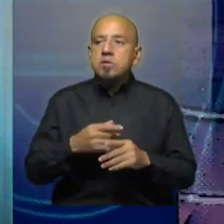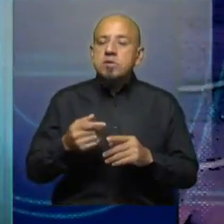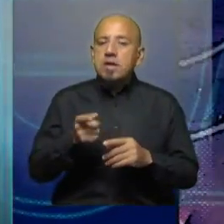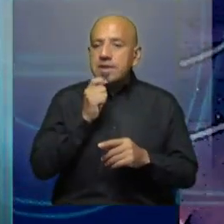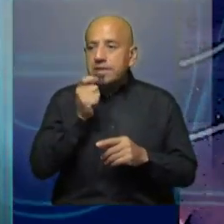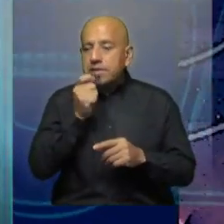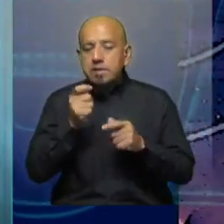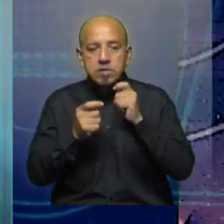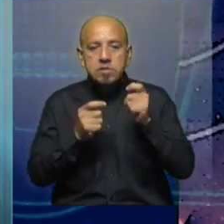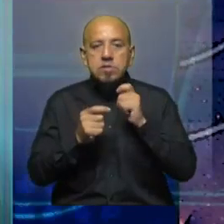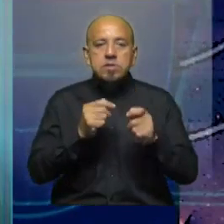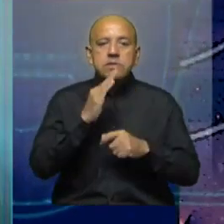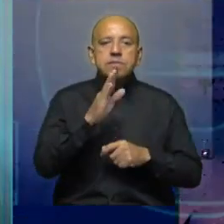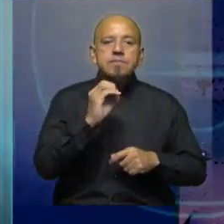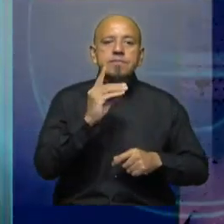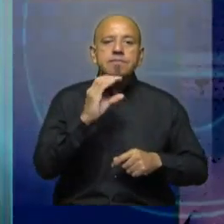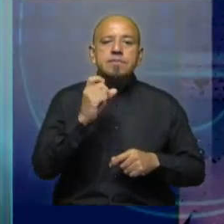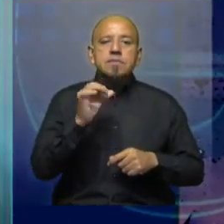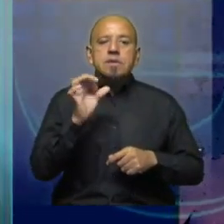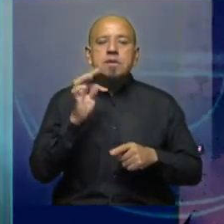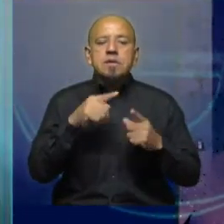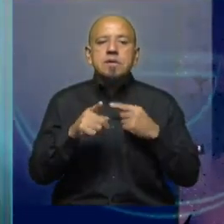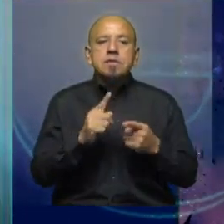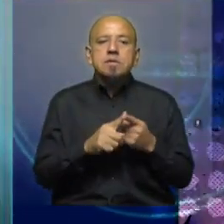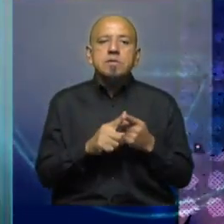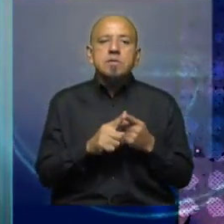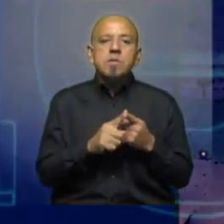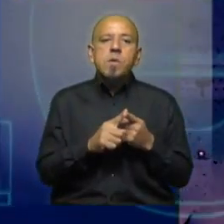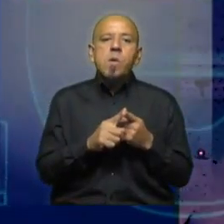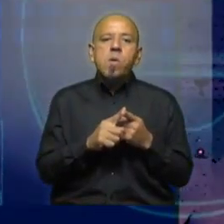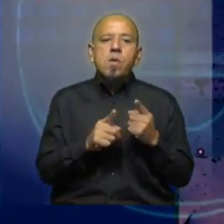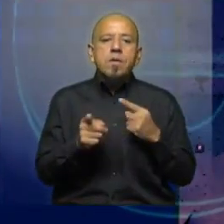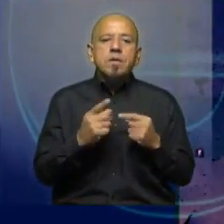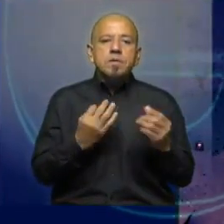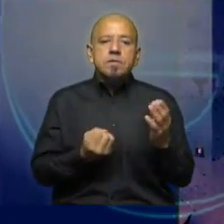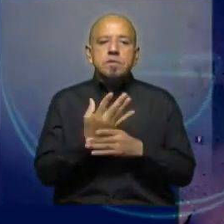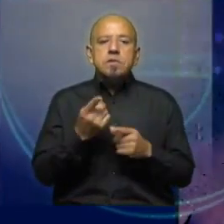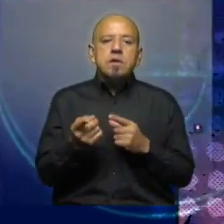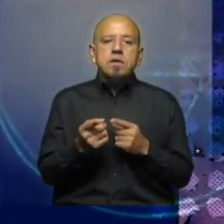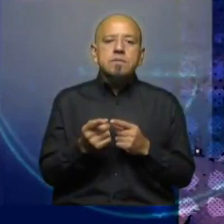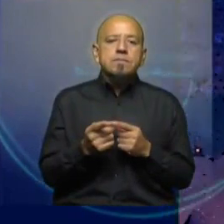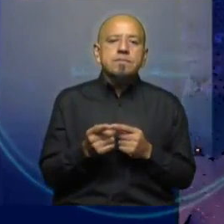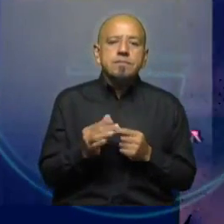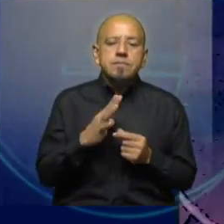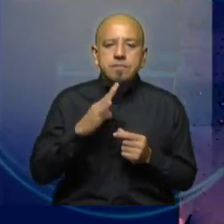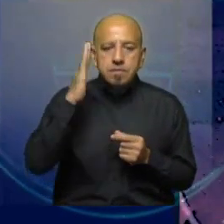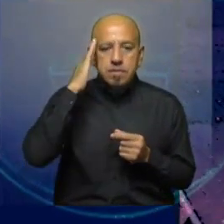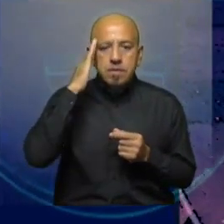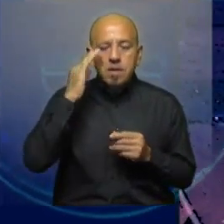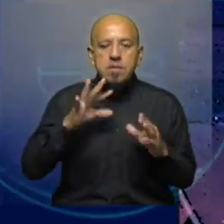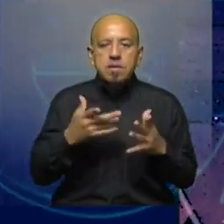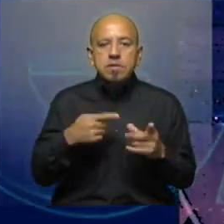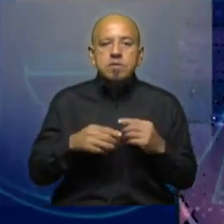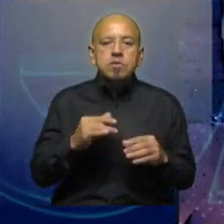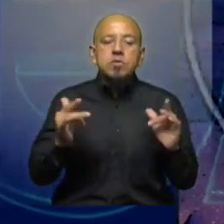riqueza en definitiva de un podcast o de cualquier trabajo medianamente periodístico, es bueno, agregar algo nuevo a lo que ya sabemos. Y para eso teníamos que